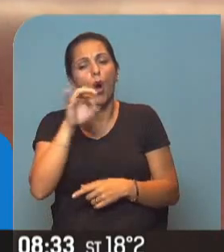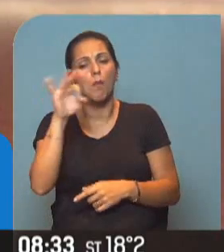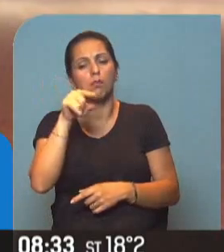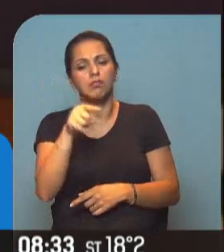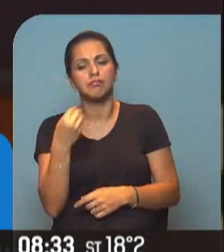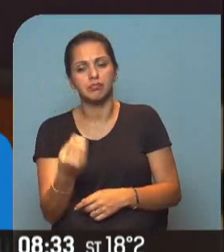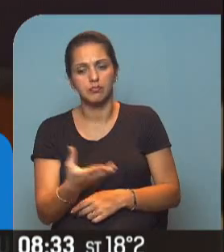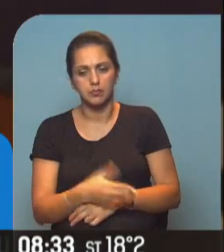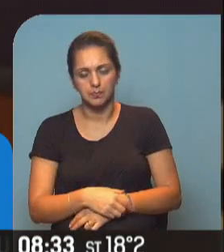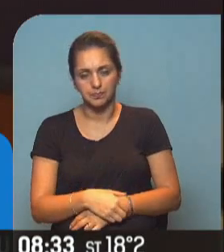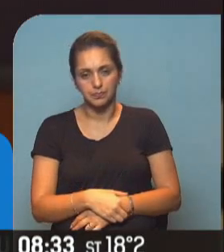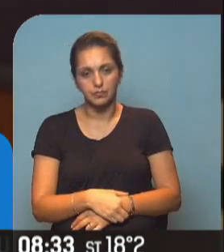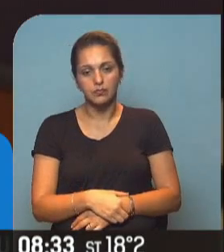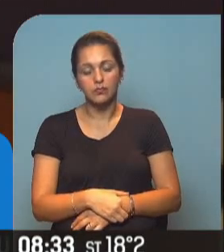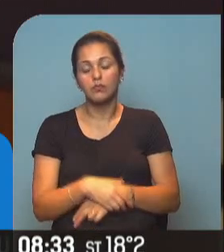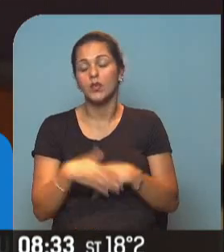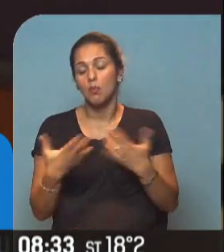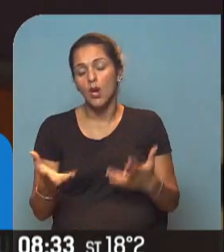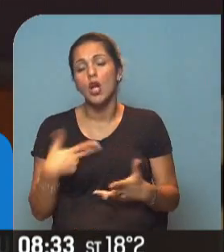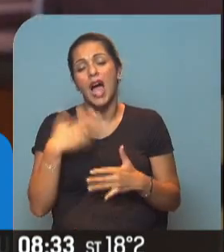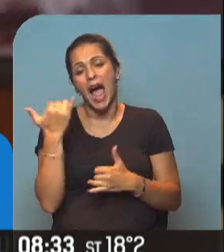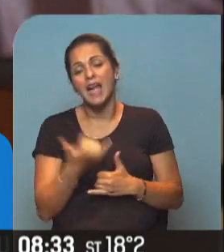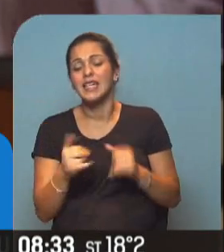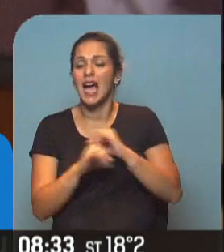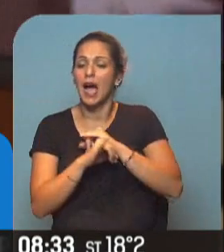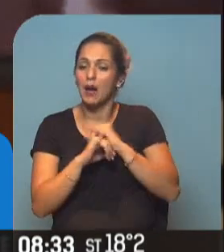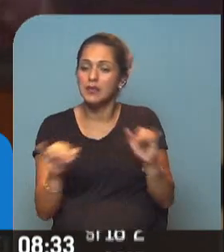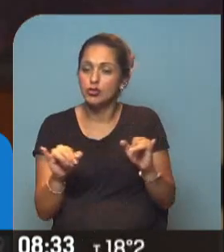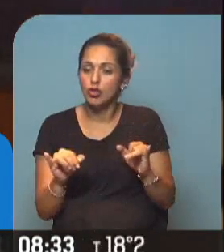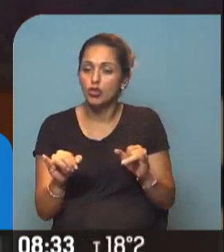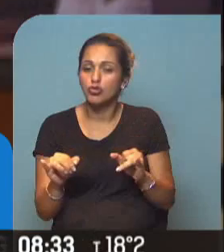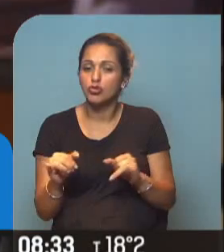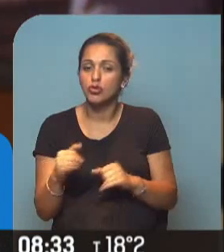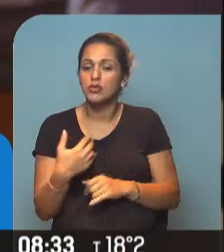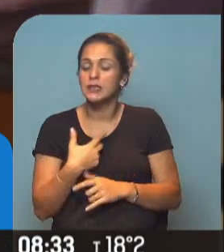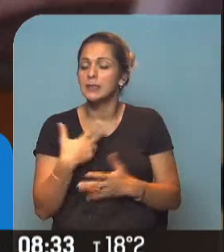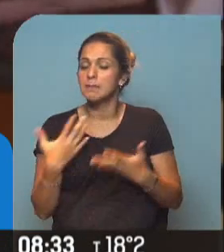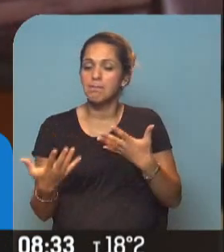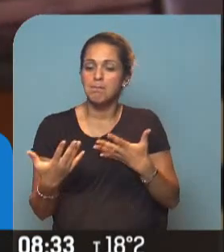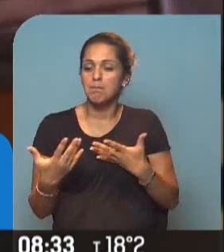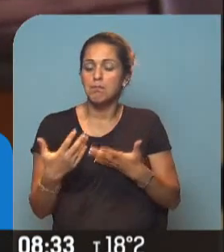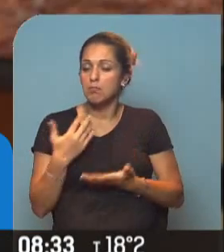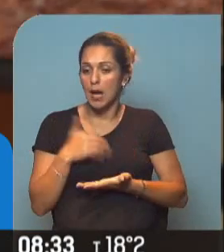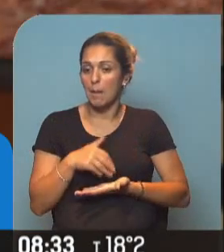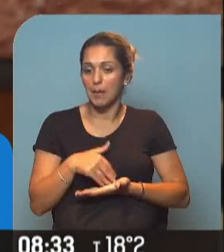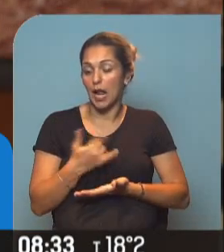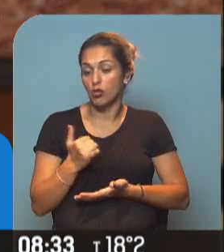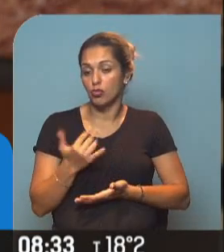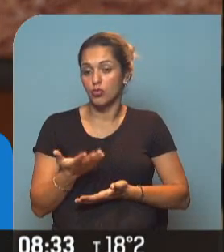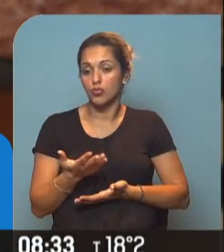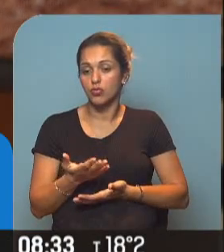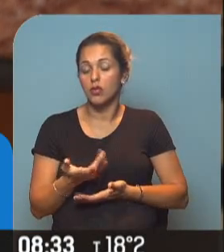bueno hay anuncios que y que los estábamos los dos estábamos esperando uno más que otros